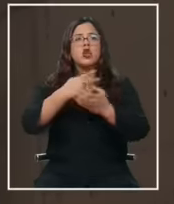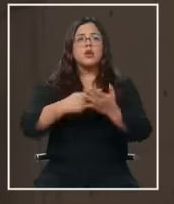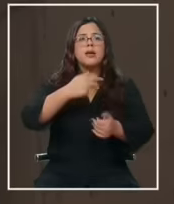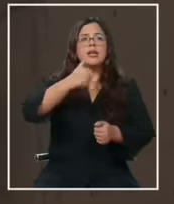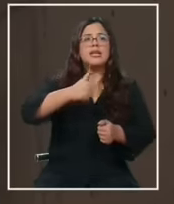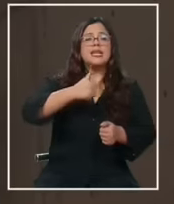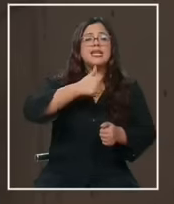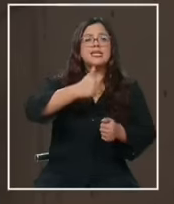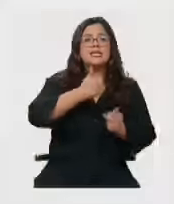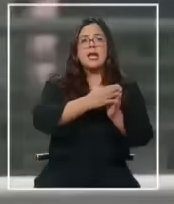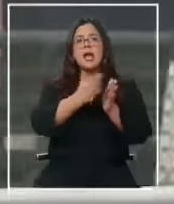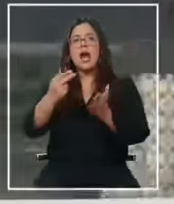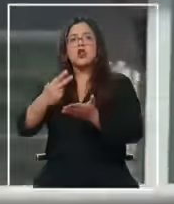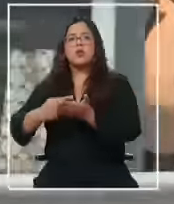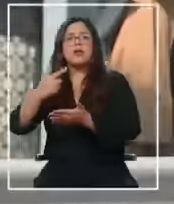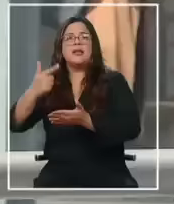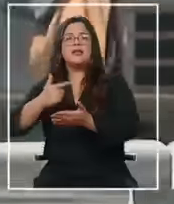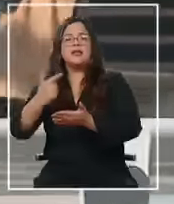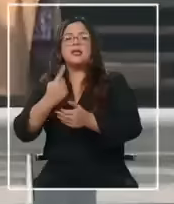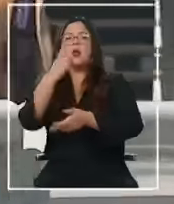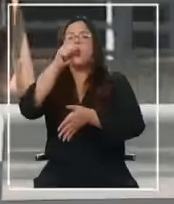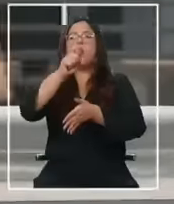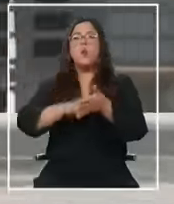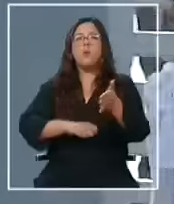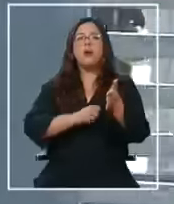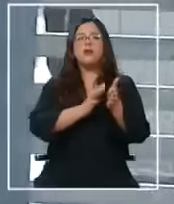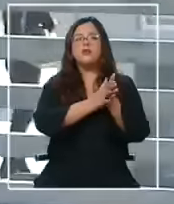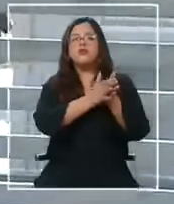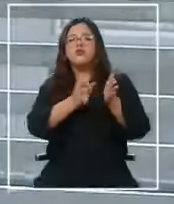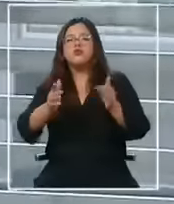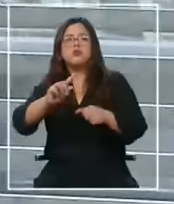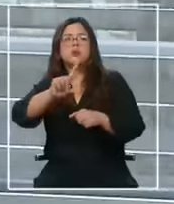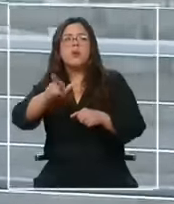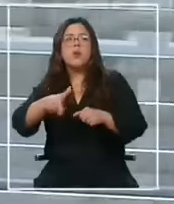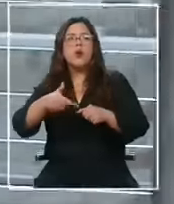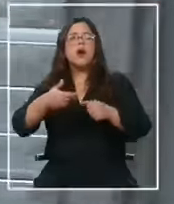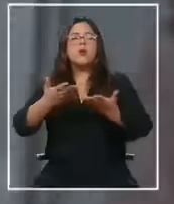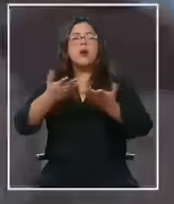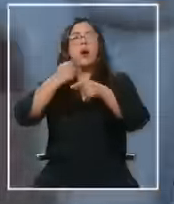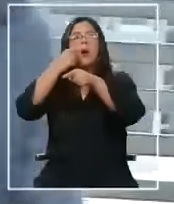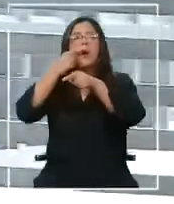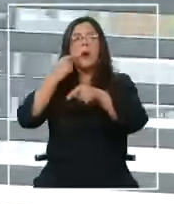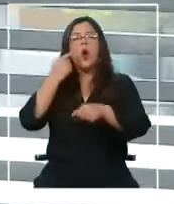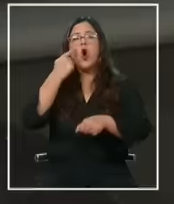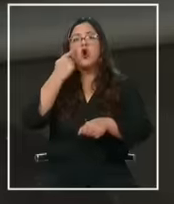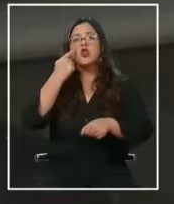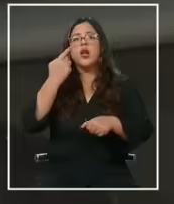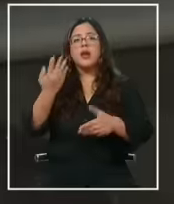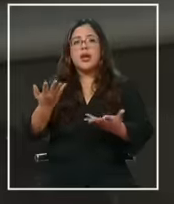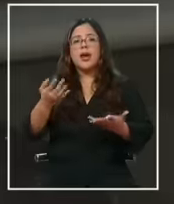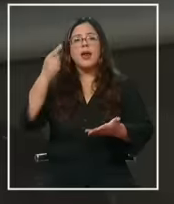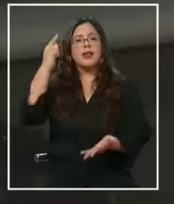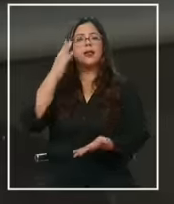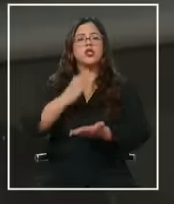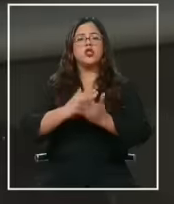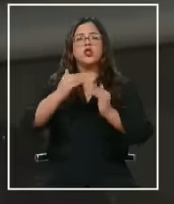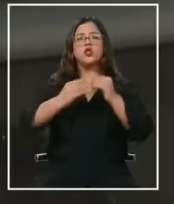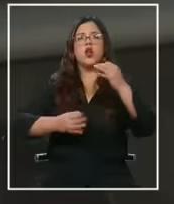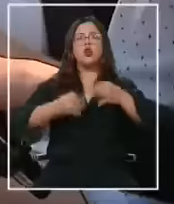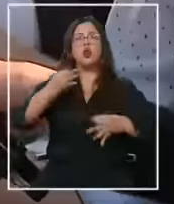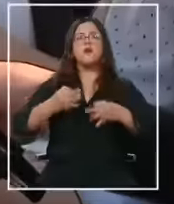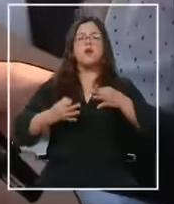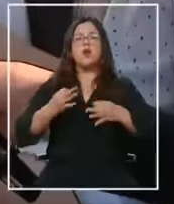y 2017. Poco más de un mes se demoraron las diligencias para que Álvarez conociera este martes la decisión del